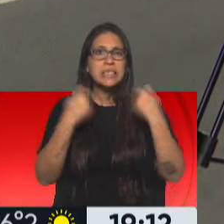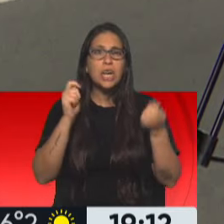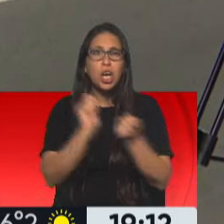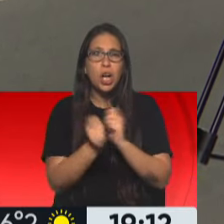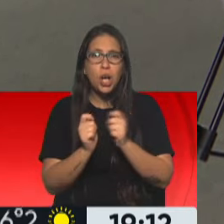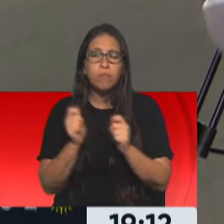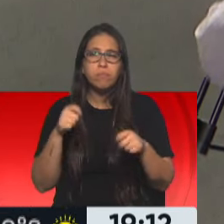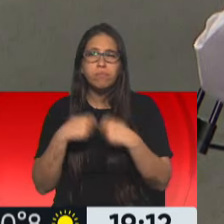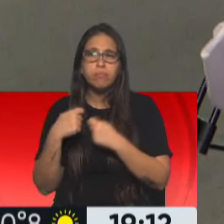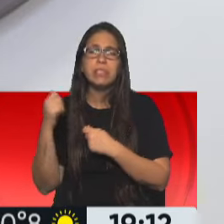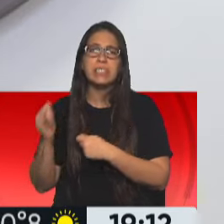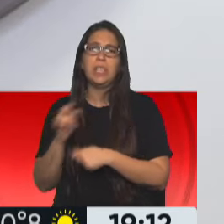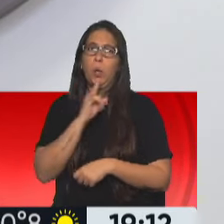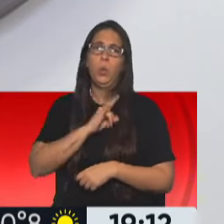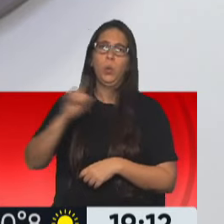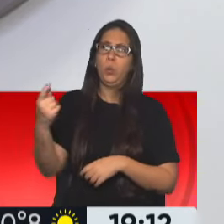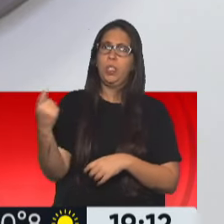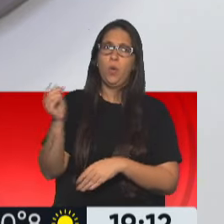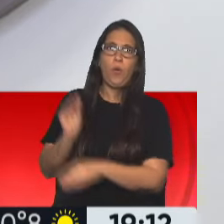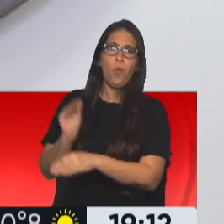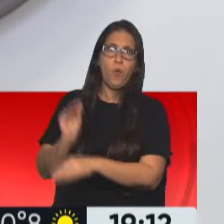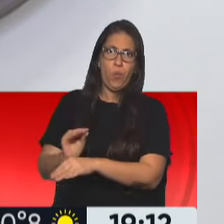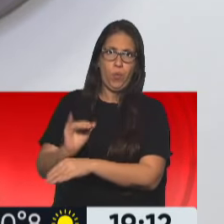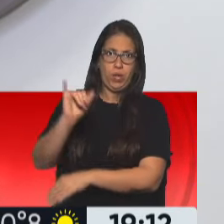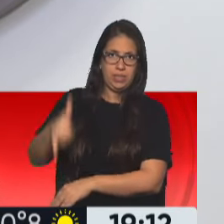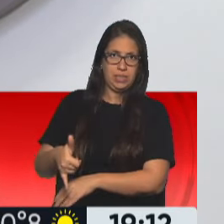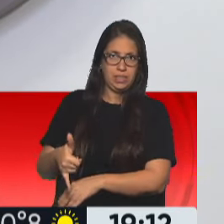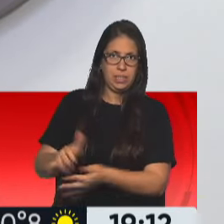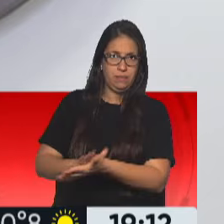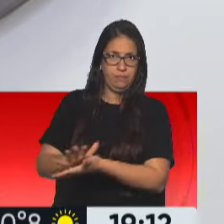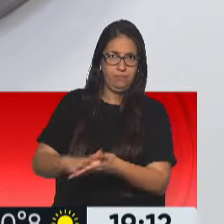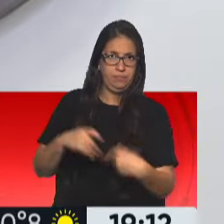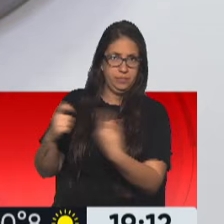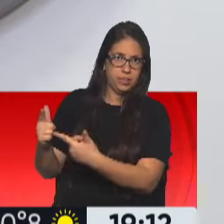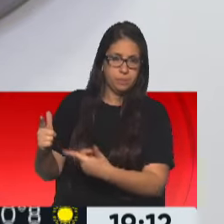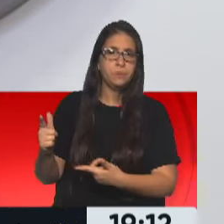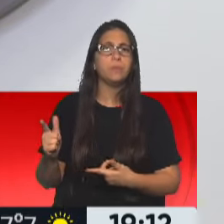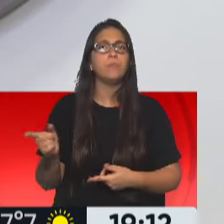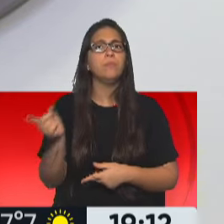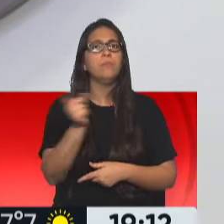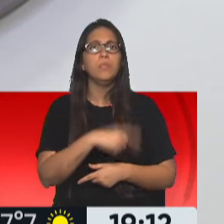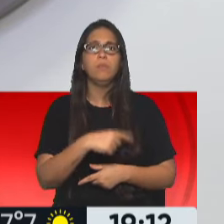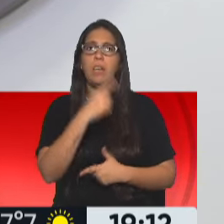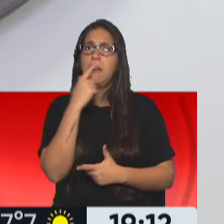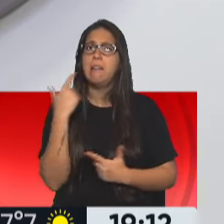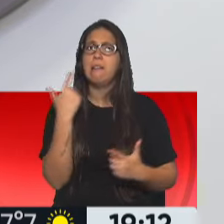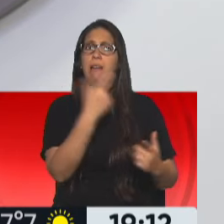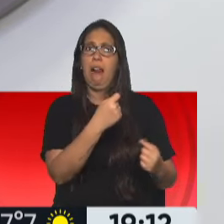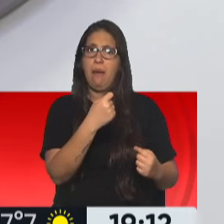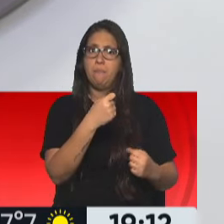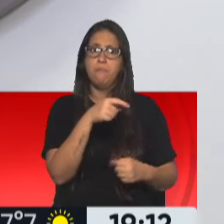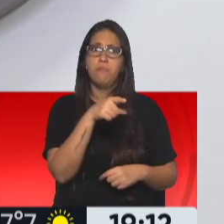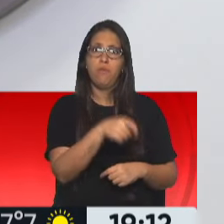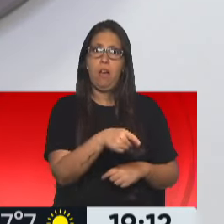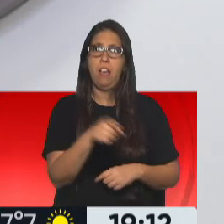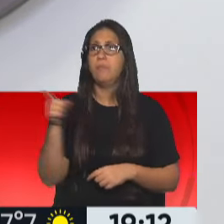lado, sus propios seguros van a actuar en ese sentido y van a darle cobertura, y después reclamarán esa aseguradora a